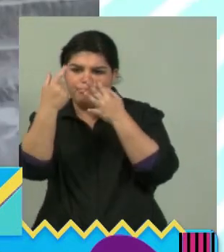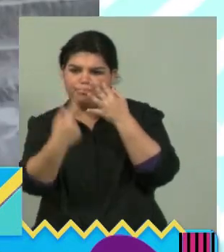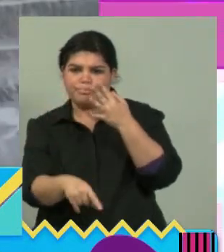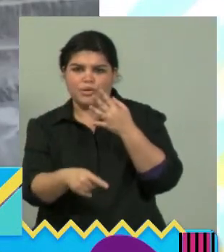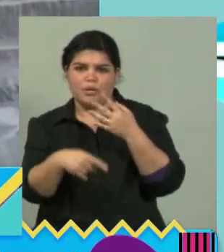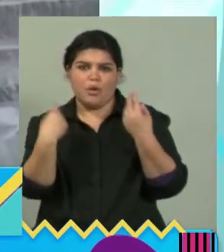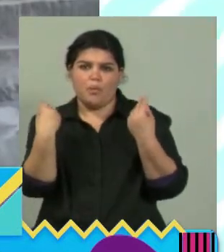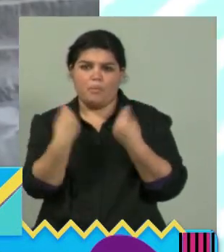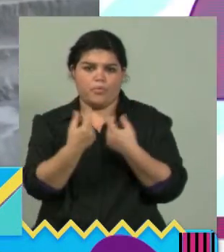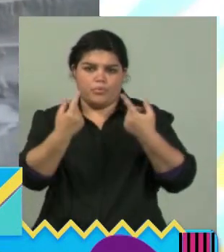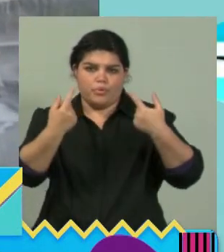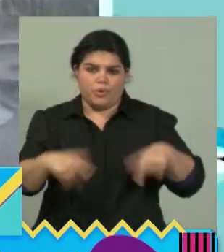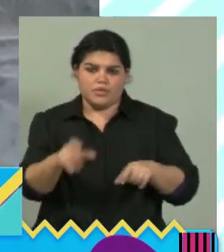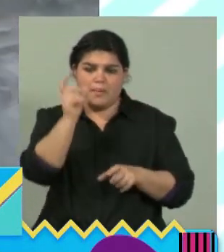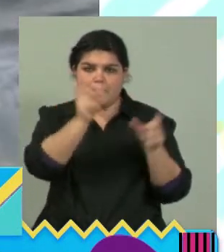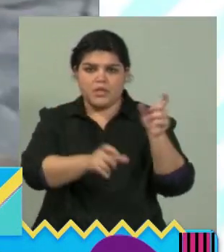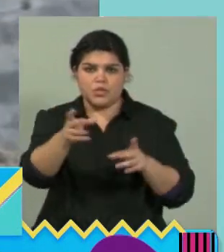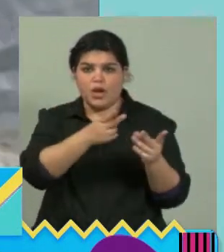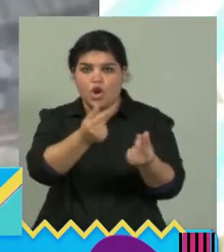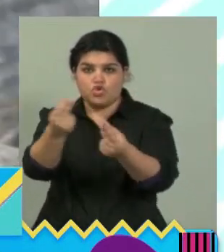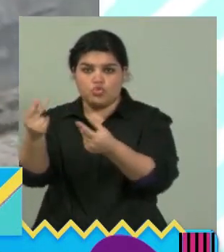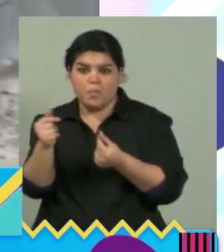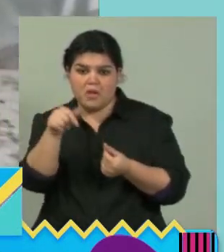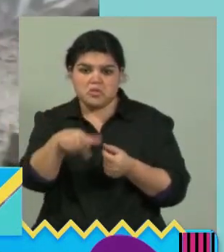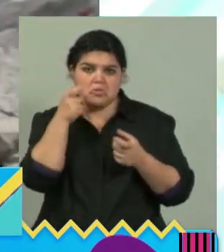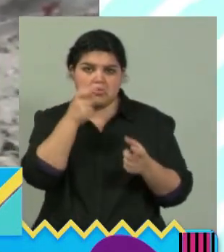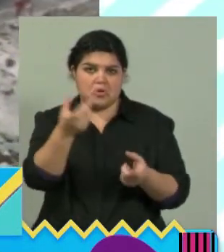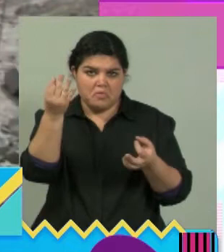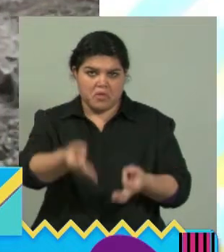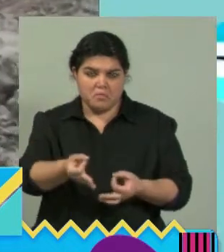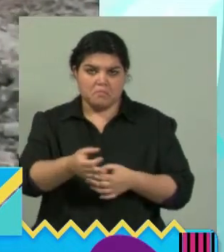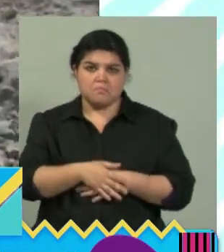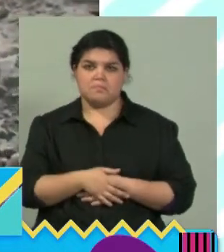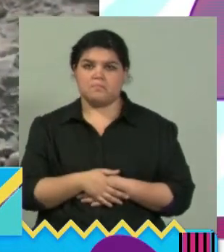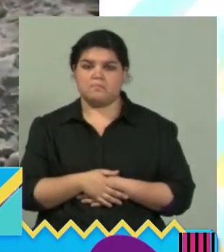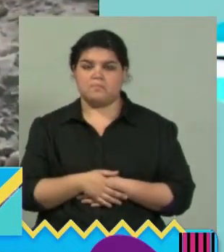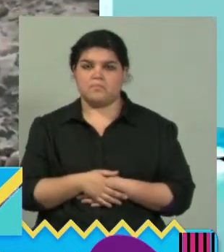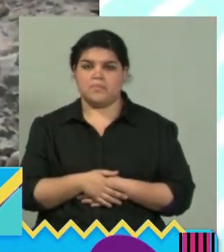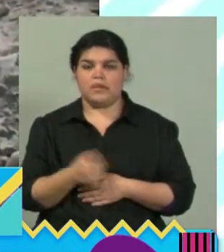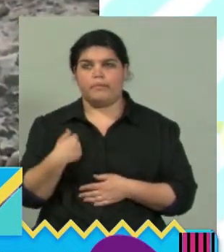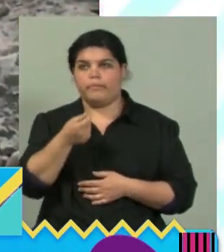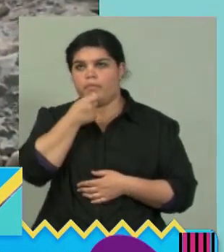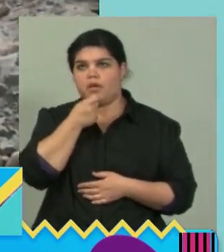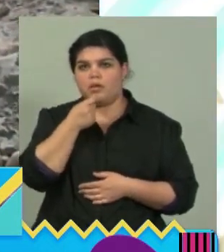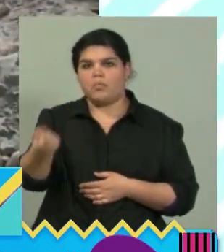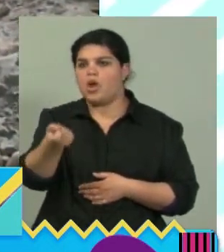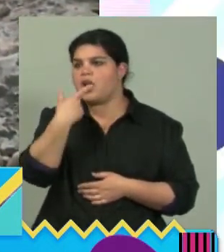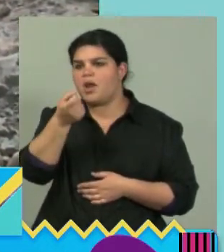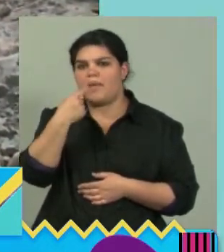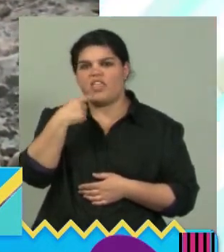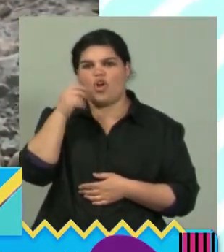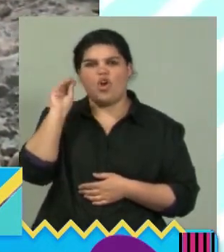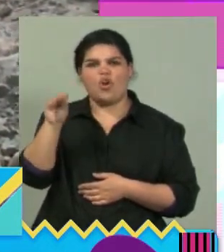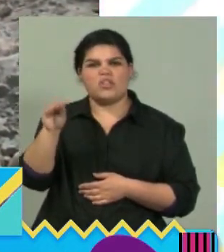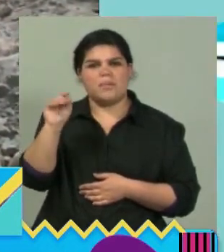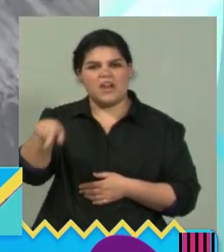ver con el consumo de la población se hace y se hace bien. Es decir, nadie se imagina hoy consumir remedios contaminados, por ejemplo, ¿no?